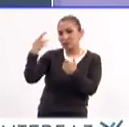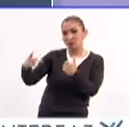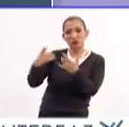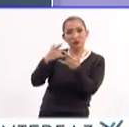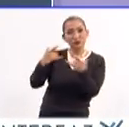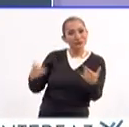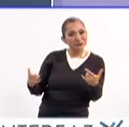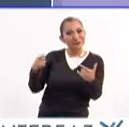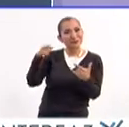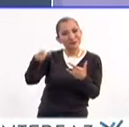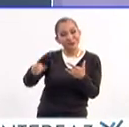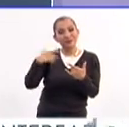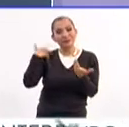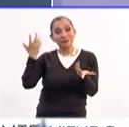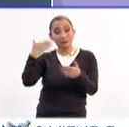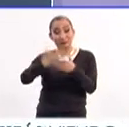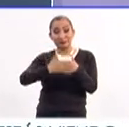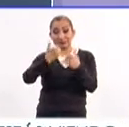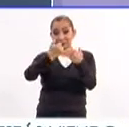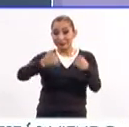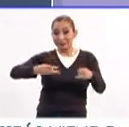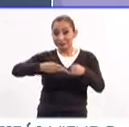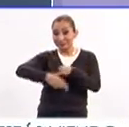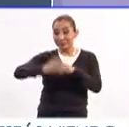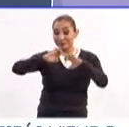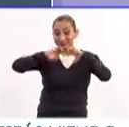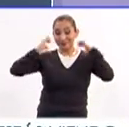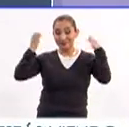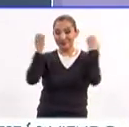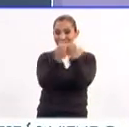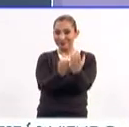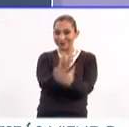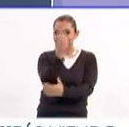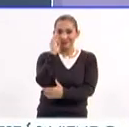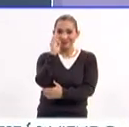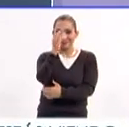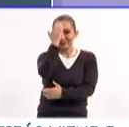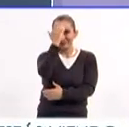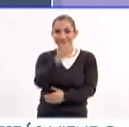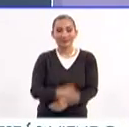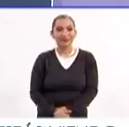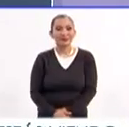de su historia en el marco de la inauguración de su nuevo estadio. Vamos a conocer.